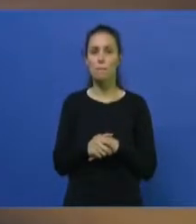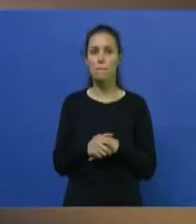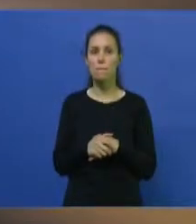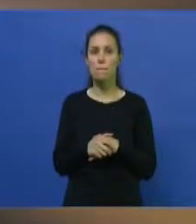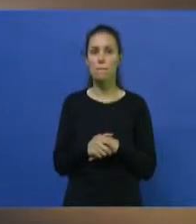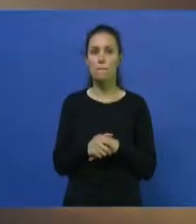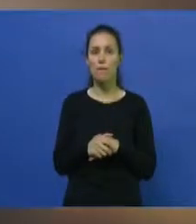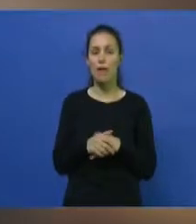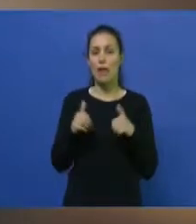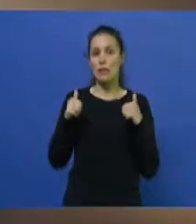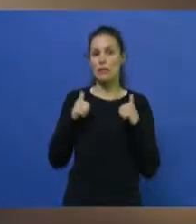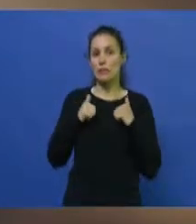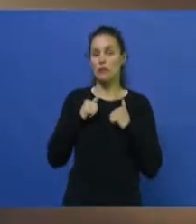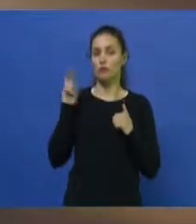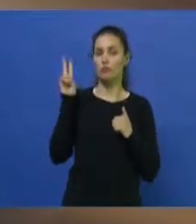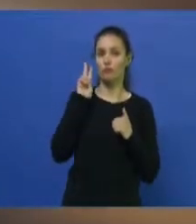persona.